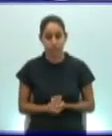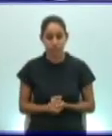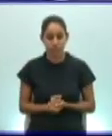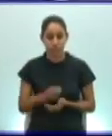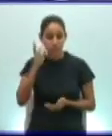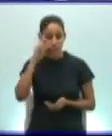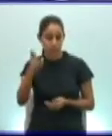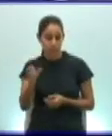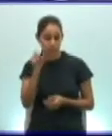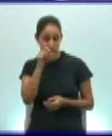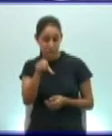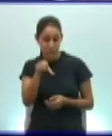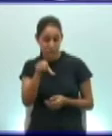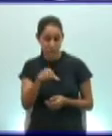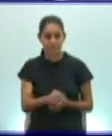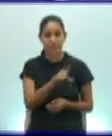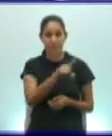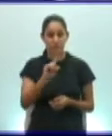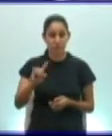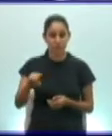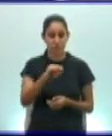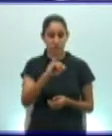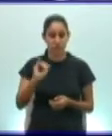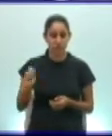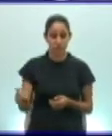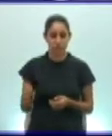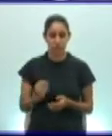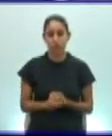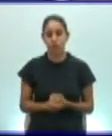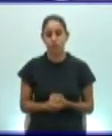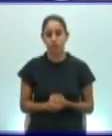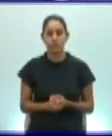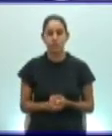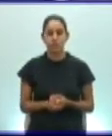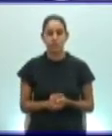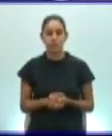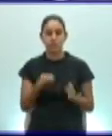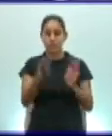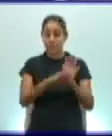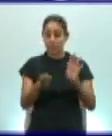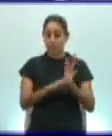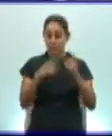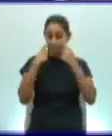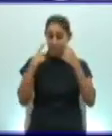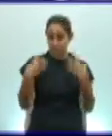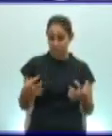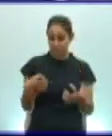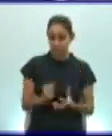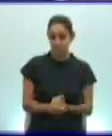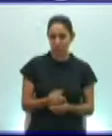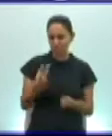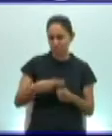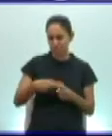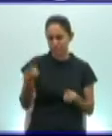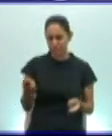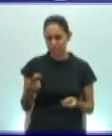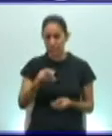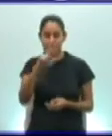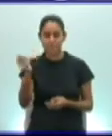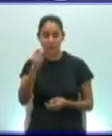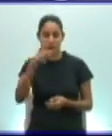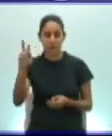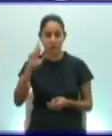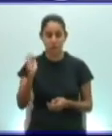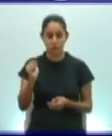de 1961 comenzaba a gestarse un gran programa, lo que era la Operación Mangosta, que después cuando entremos en la otra etapa le vamos a